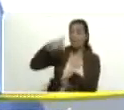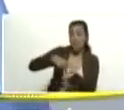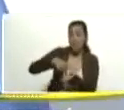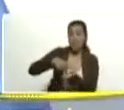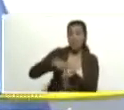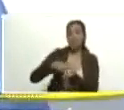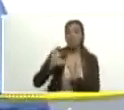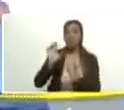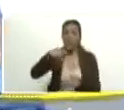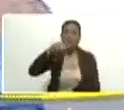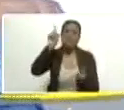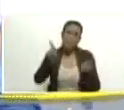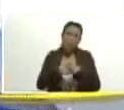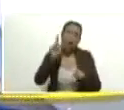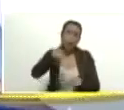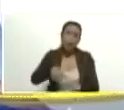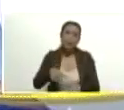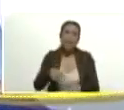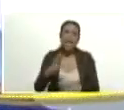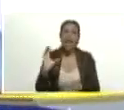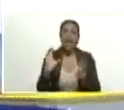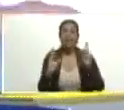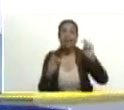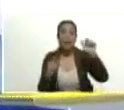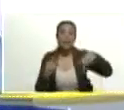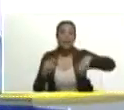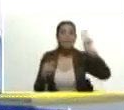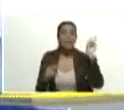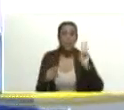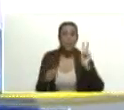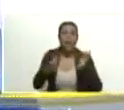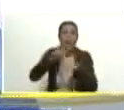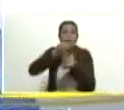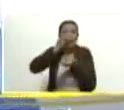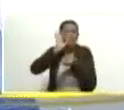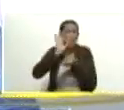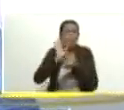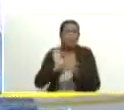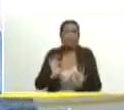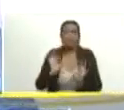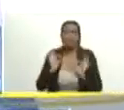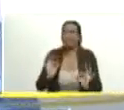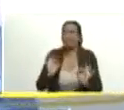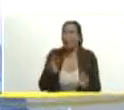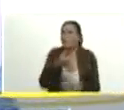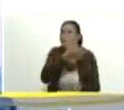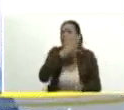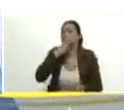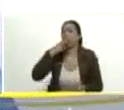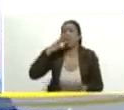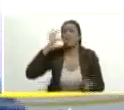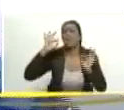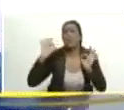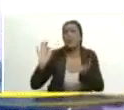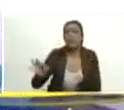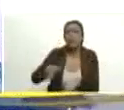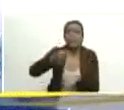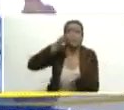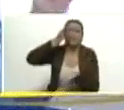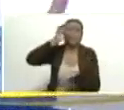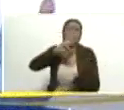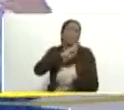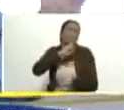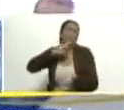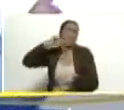fue catador este año, dijo que el Tabi venezolano es la taza de Tabi más espectacular que se ha tomado en su vida. Es